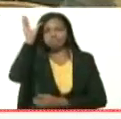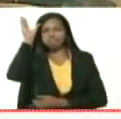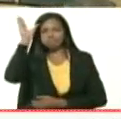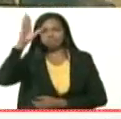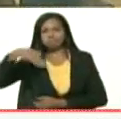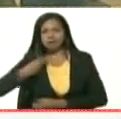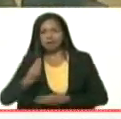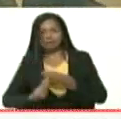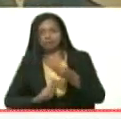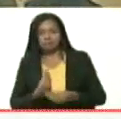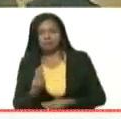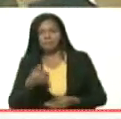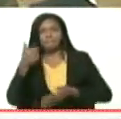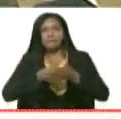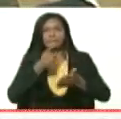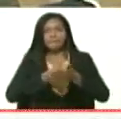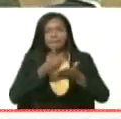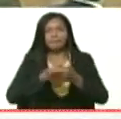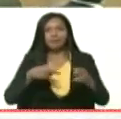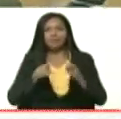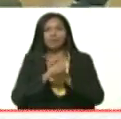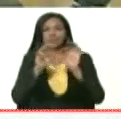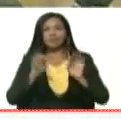de la capacidad combativa,